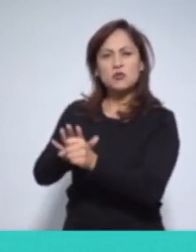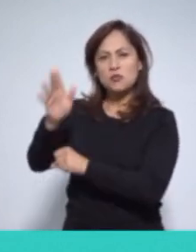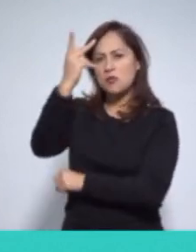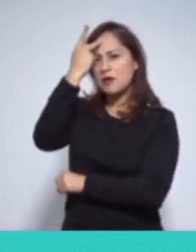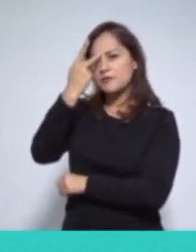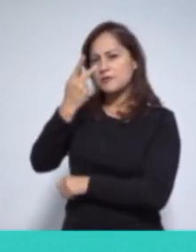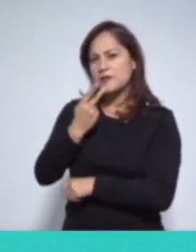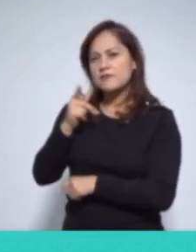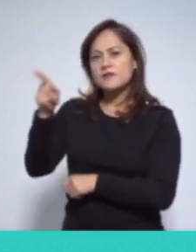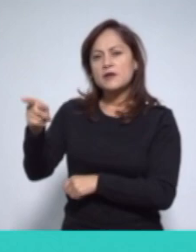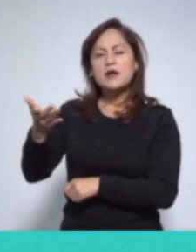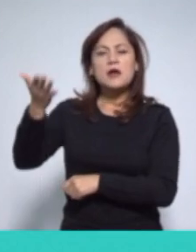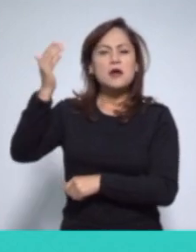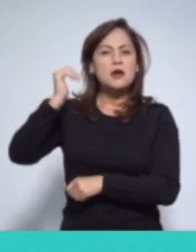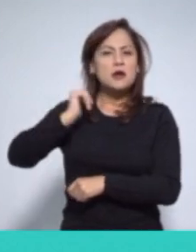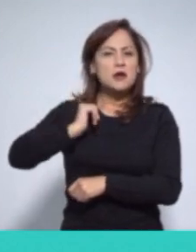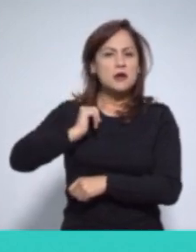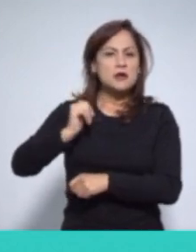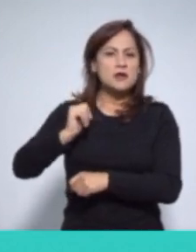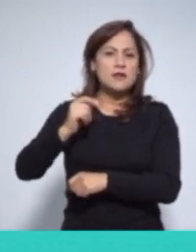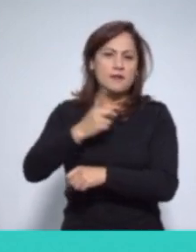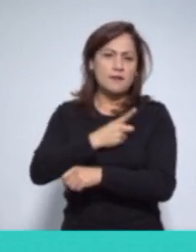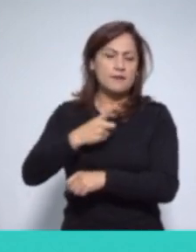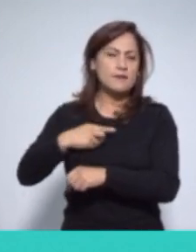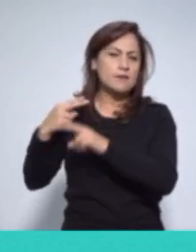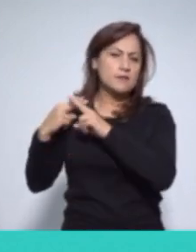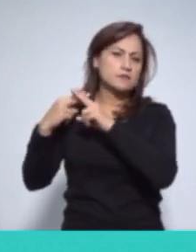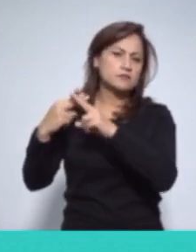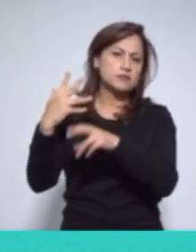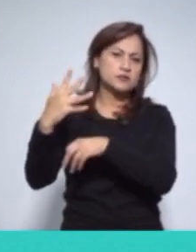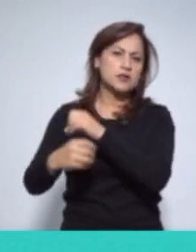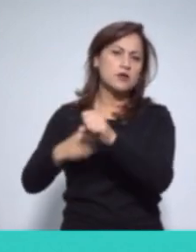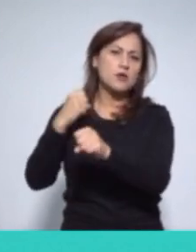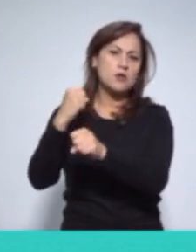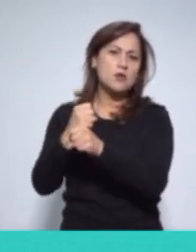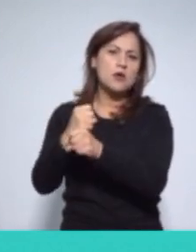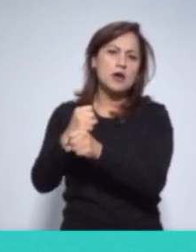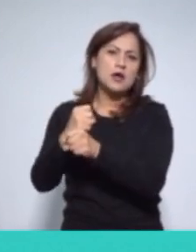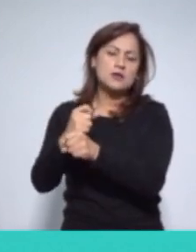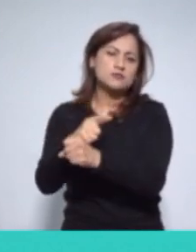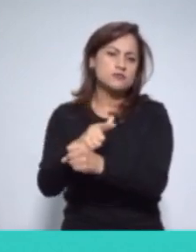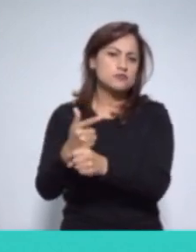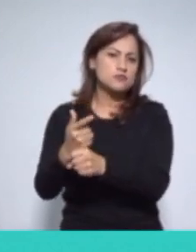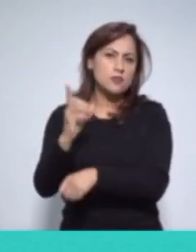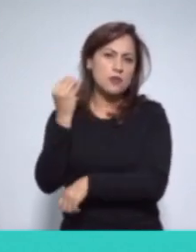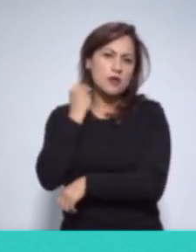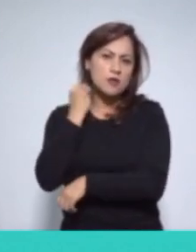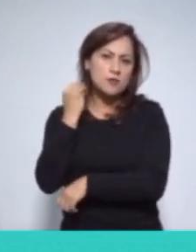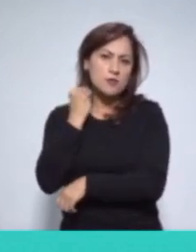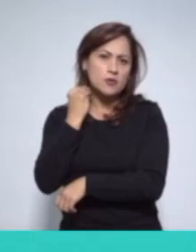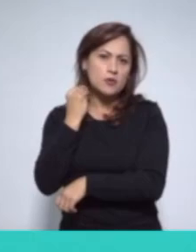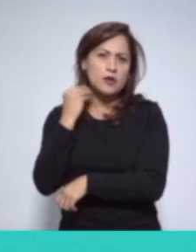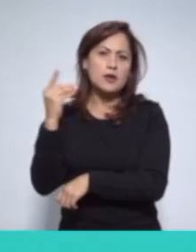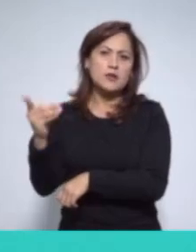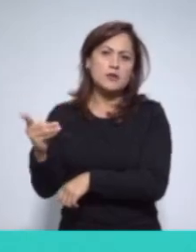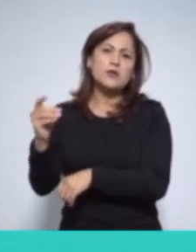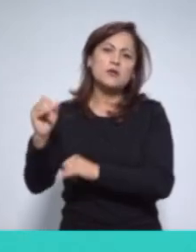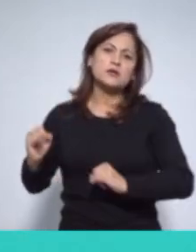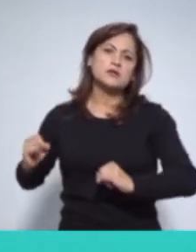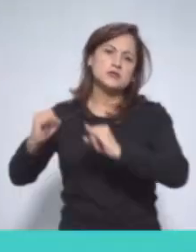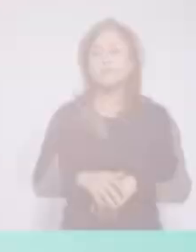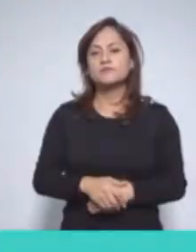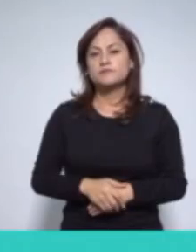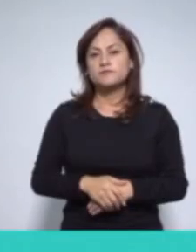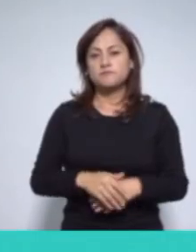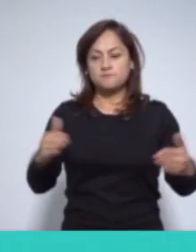mínima de 5 años el título profesional de abogado expedido por la autoridad o corporación legalmente facultada